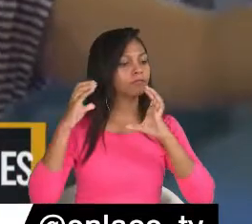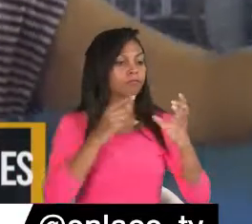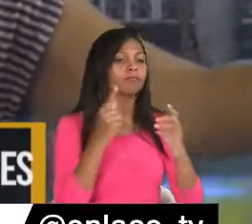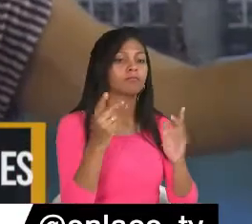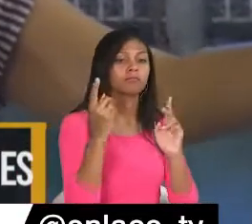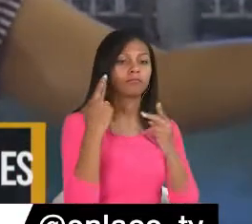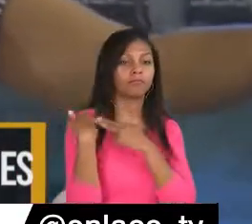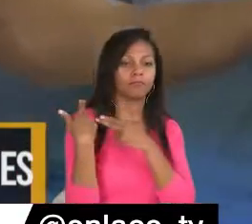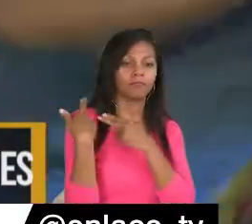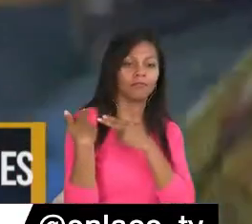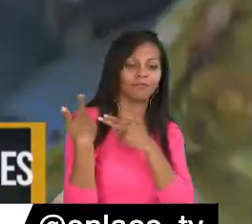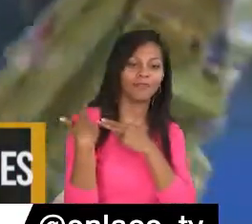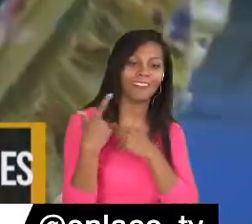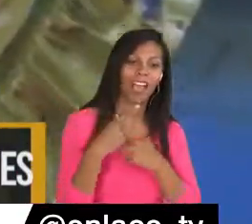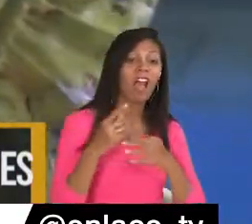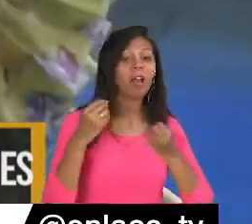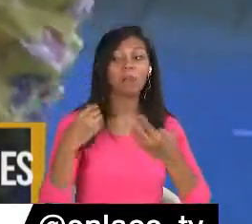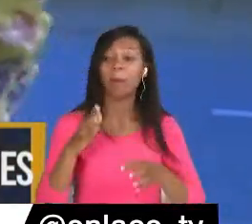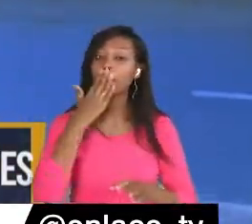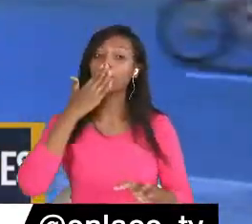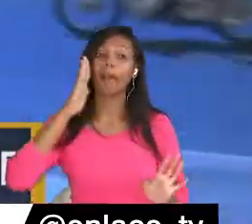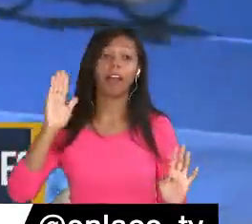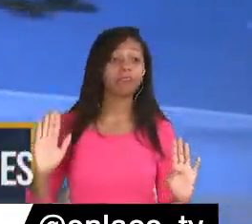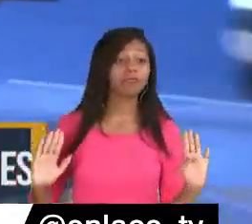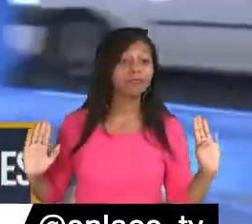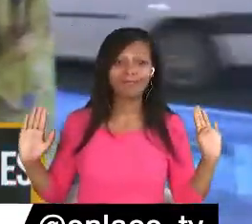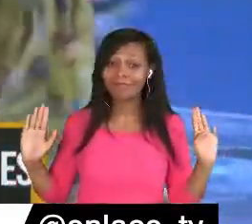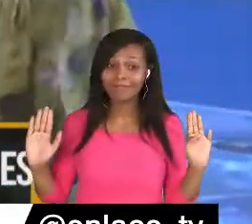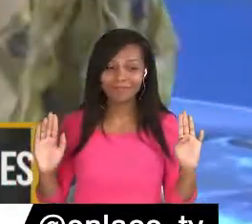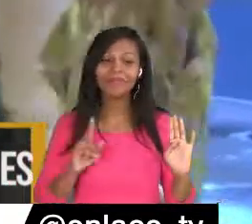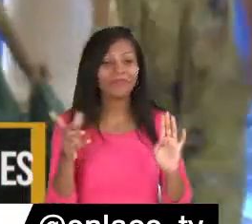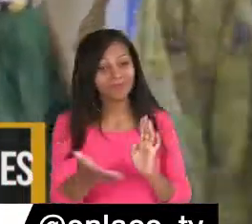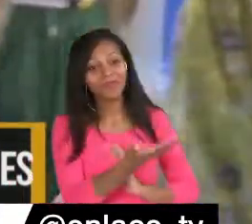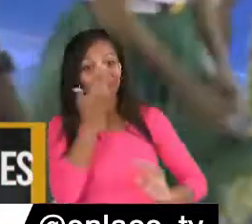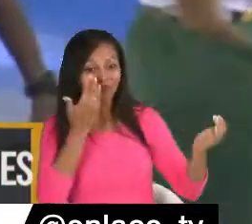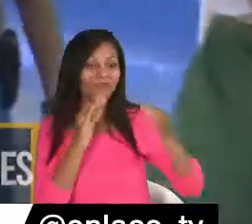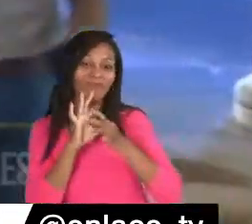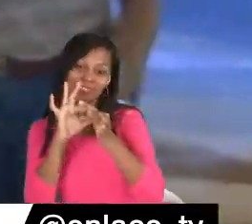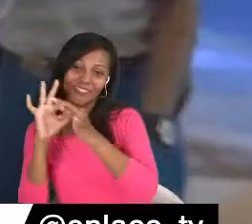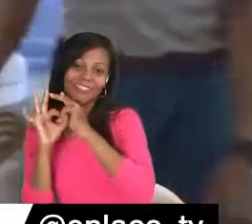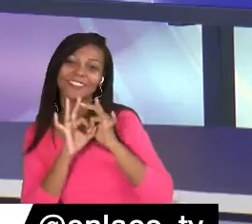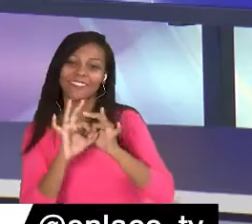Toda la comunidad de Barranca Bermeja está invitada a unirse a esta gran familia.